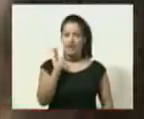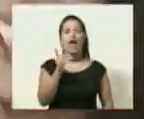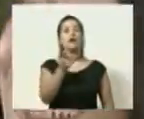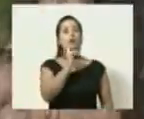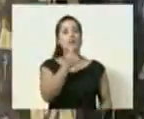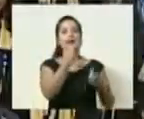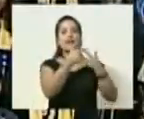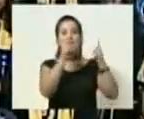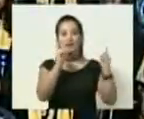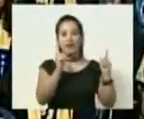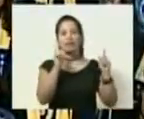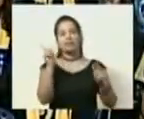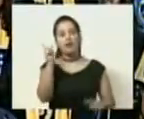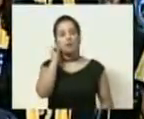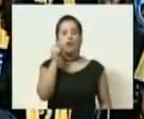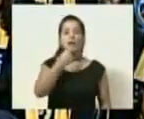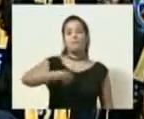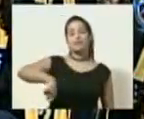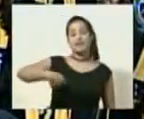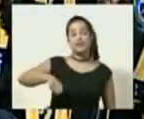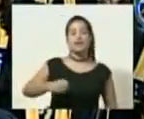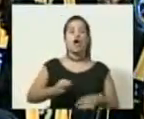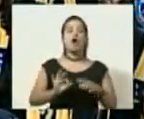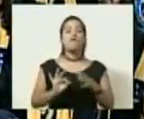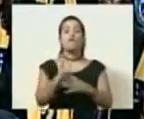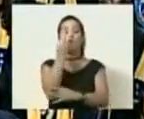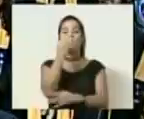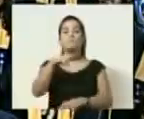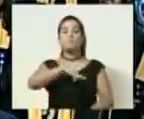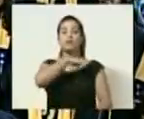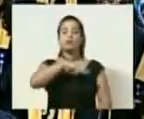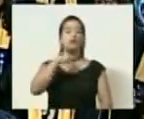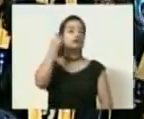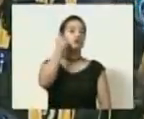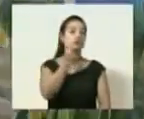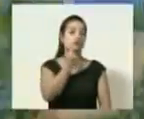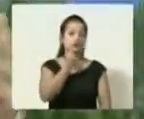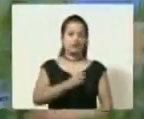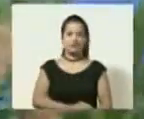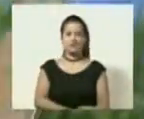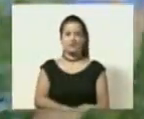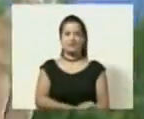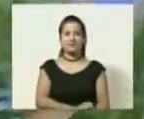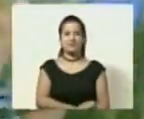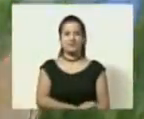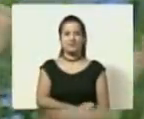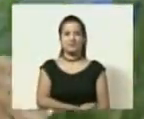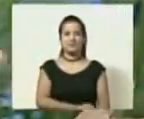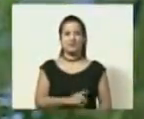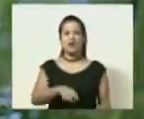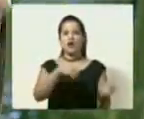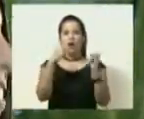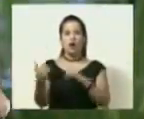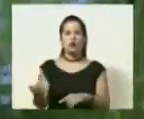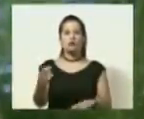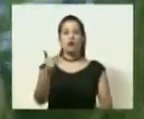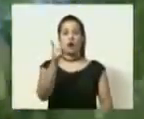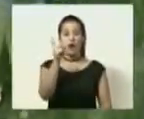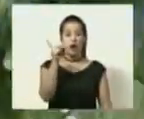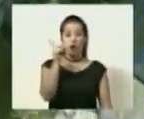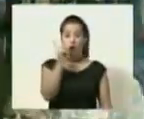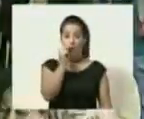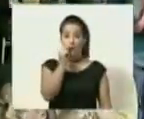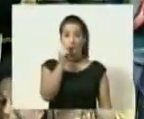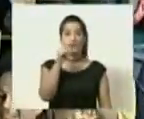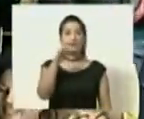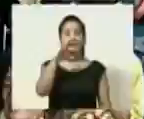Libertad Velasco, presidenta de la Fundación Misión Sucre. Camarada Lenín Romero,